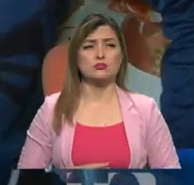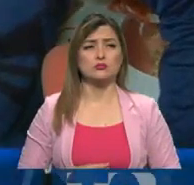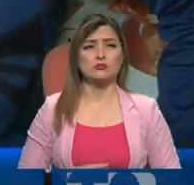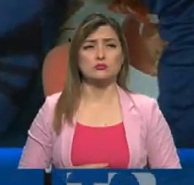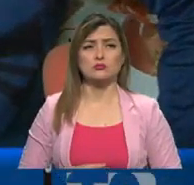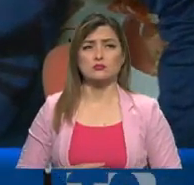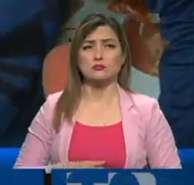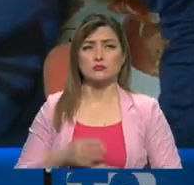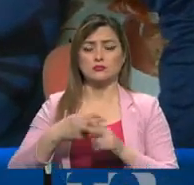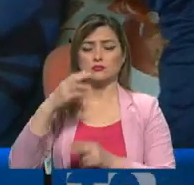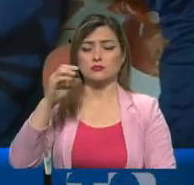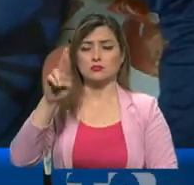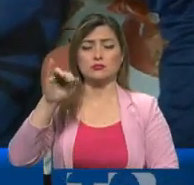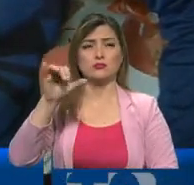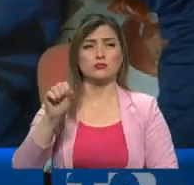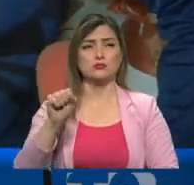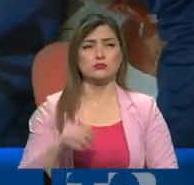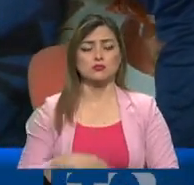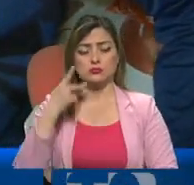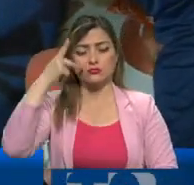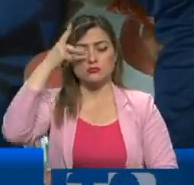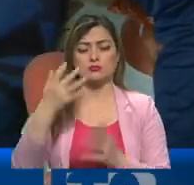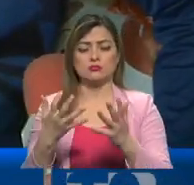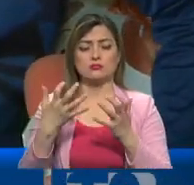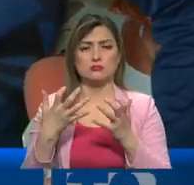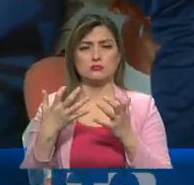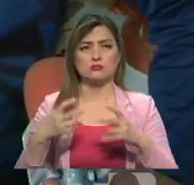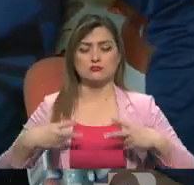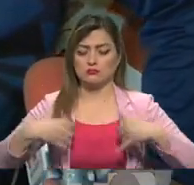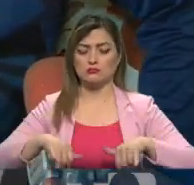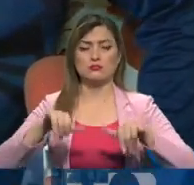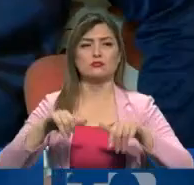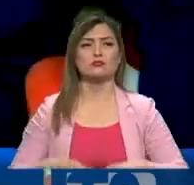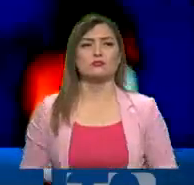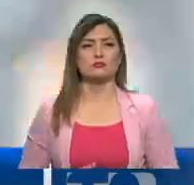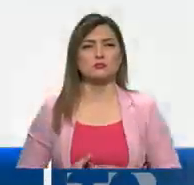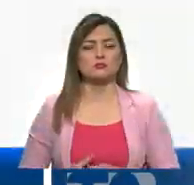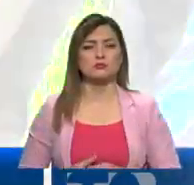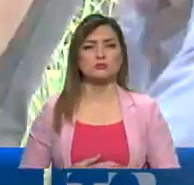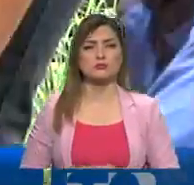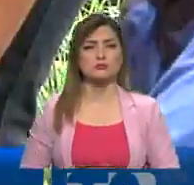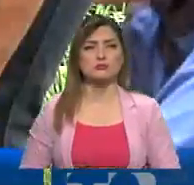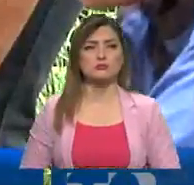con Cris, porque en verdad nosotros como padres lo queremos tener más tiempo.